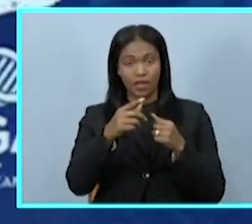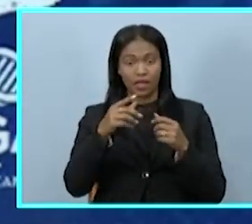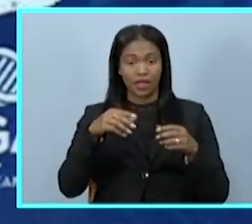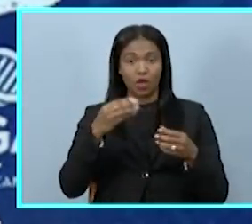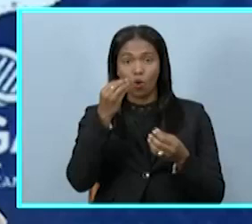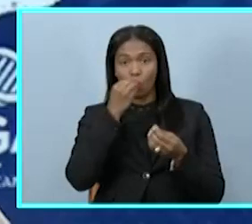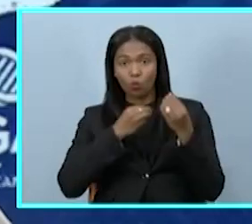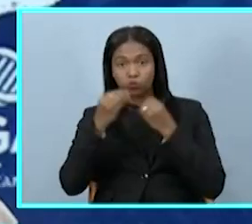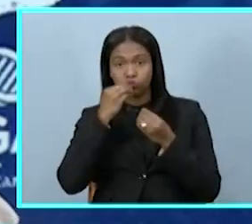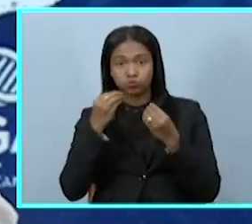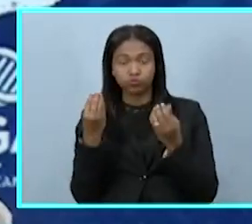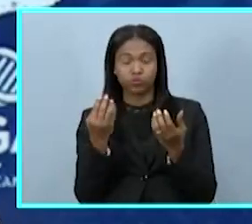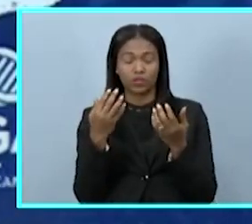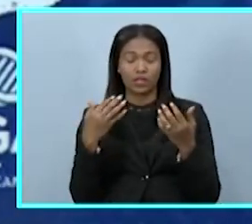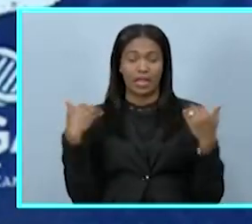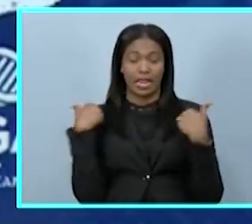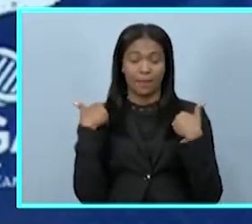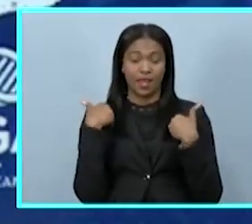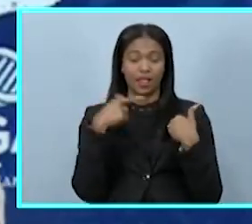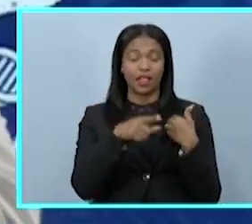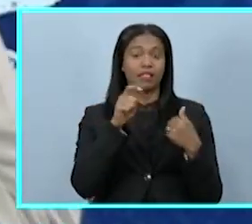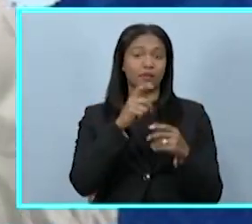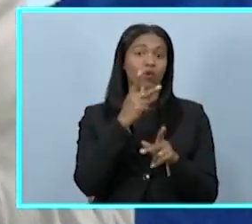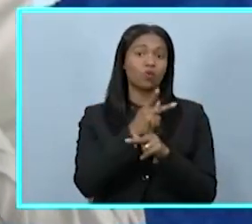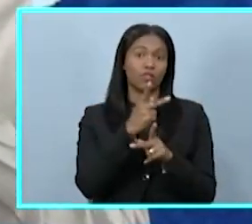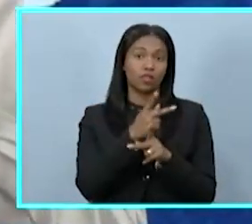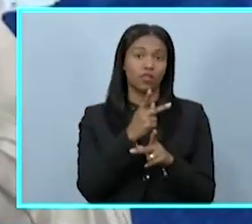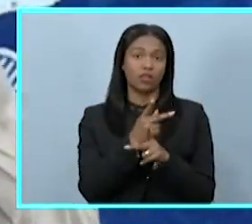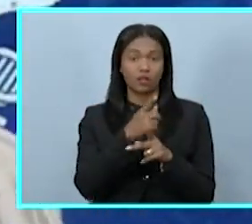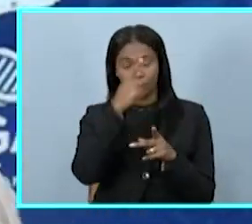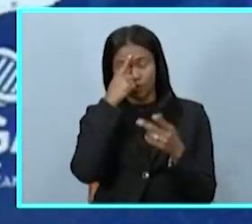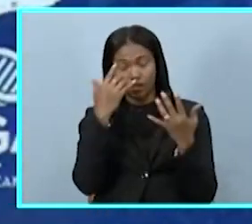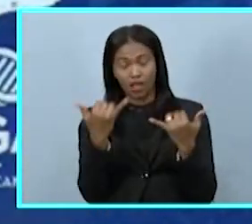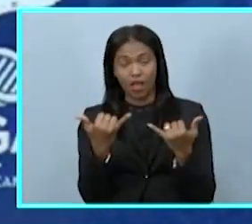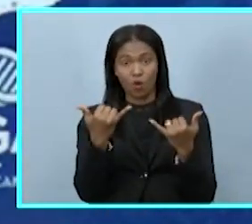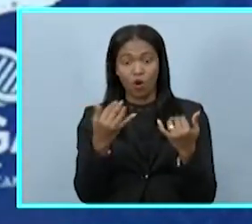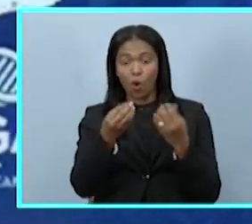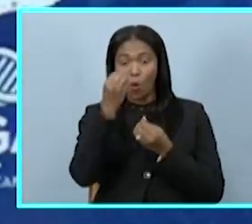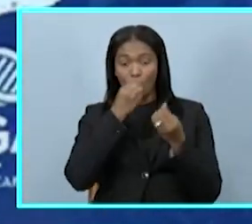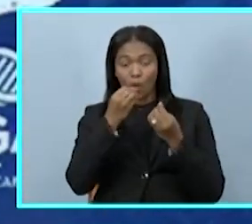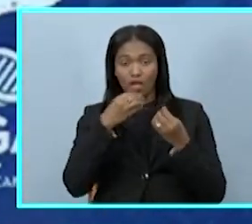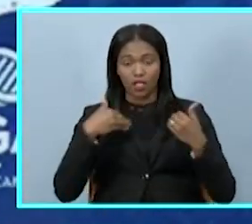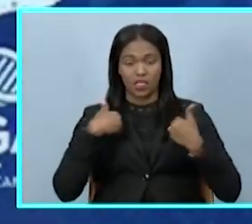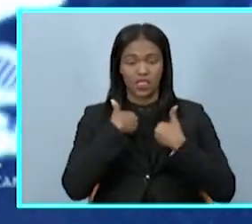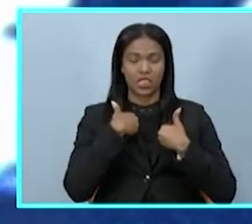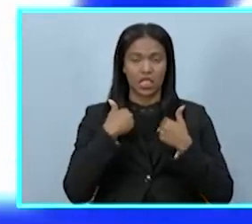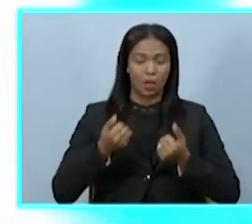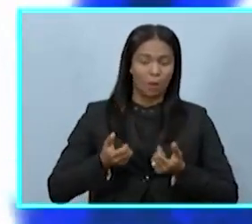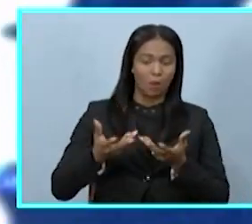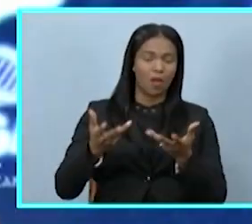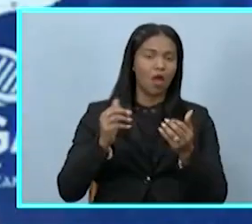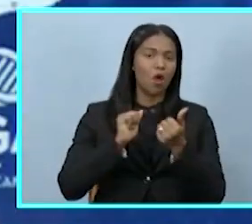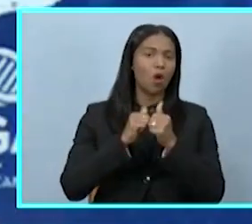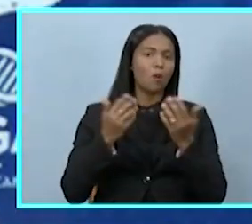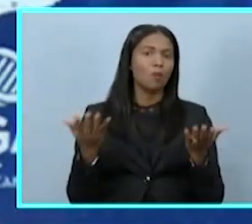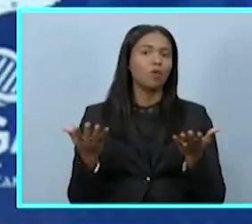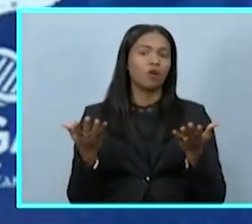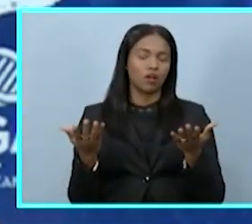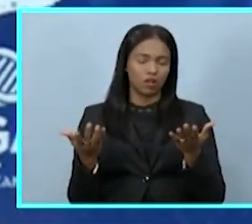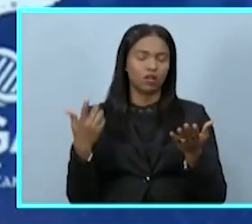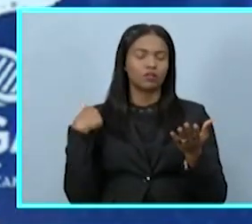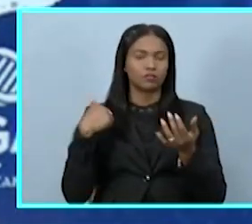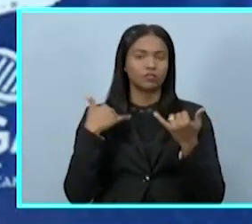cuidarla con guantes de seda. Porque ahora mismo, sin avicultura, ¿de dónde va a salir la proteína que se come este pueblo? Que estamos